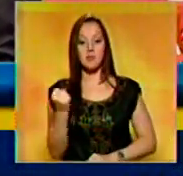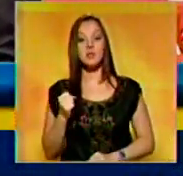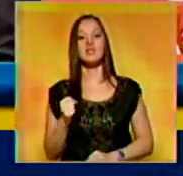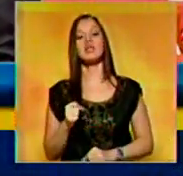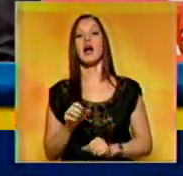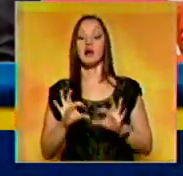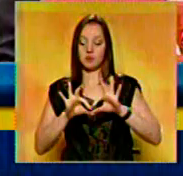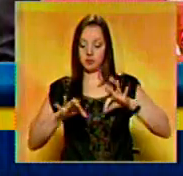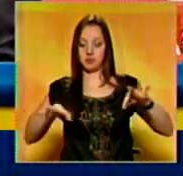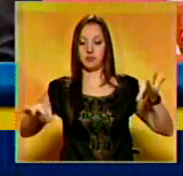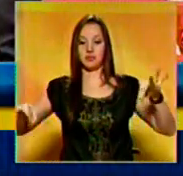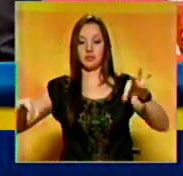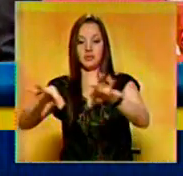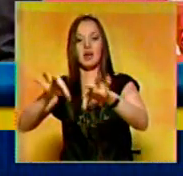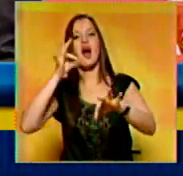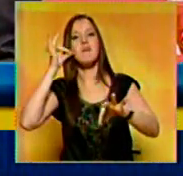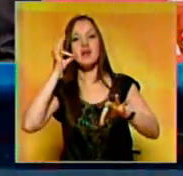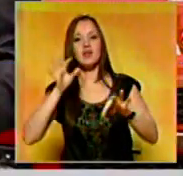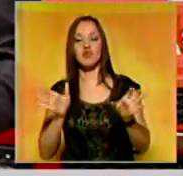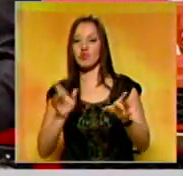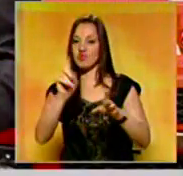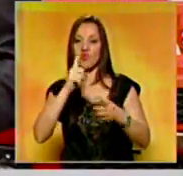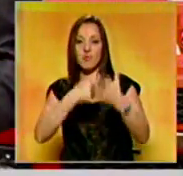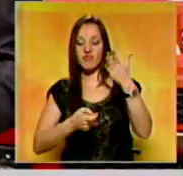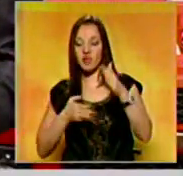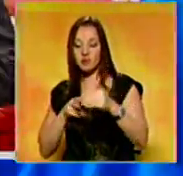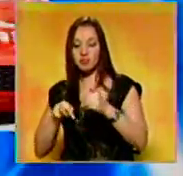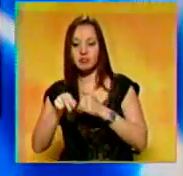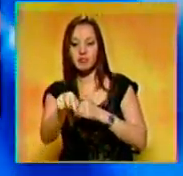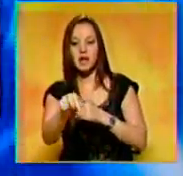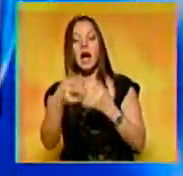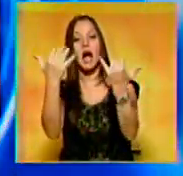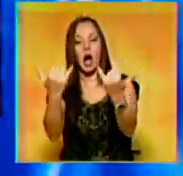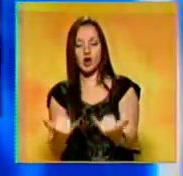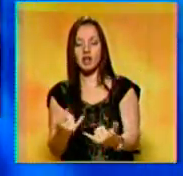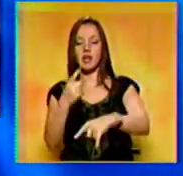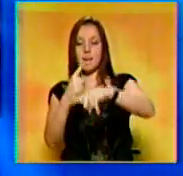mantienen acordonado el lugar. Es parte del informe que podemos ofrecerles a esta hora del